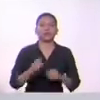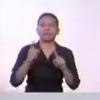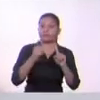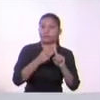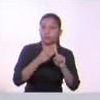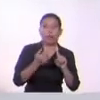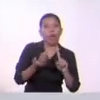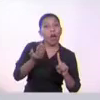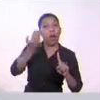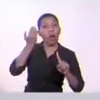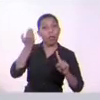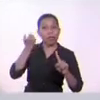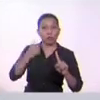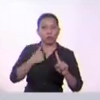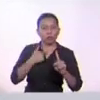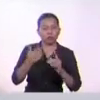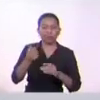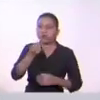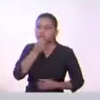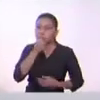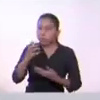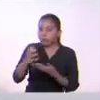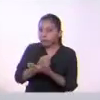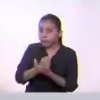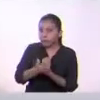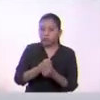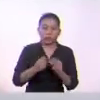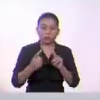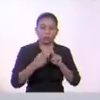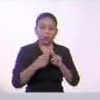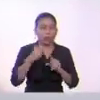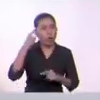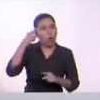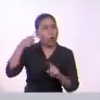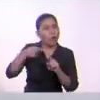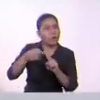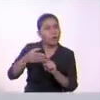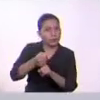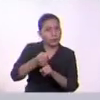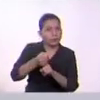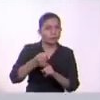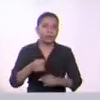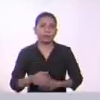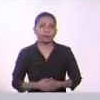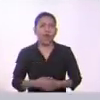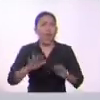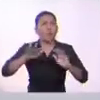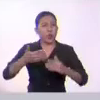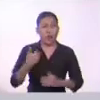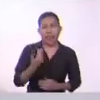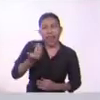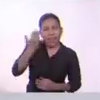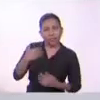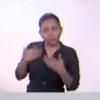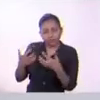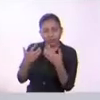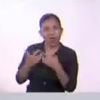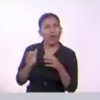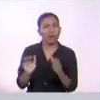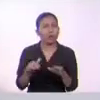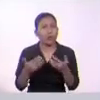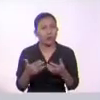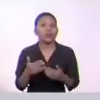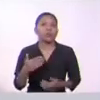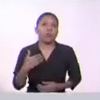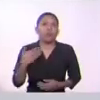documentarse y ser objetivo. Es importante documentarse para poder conocer muy bien el tema que se va a